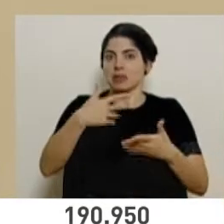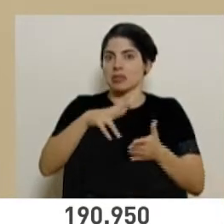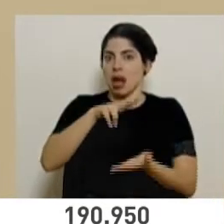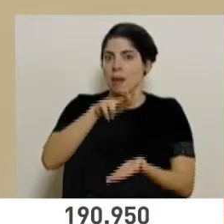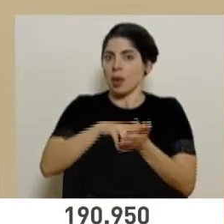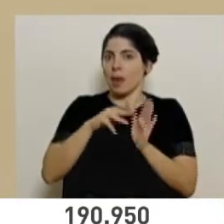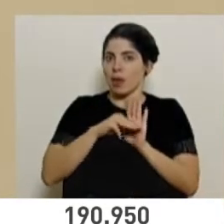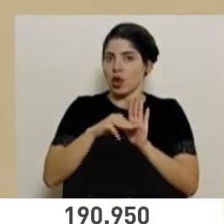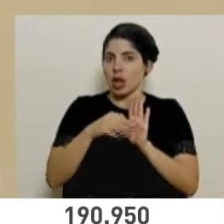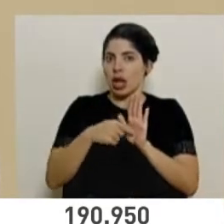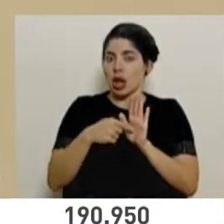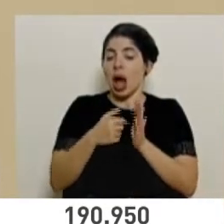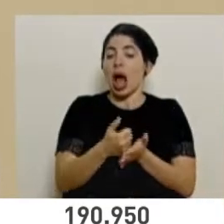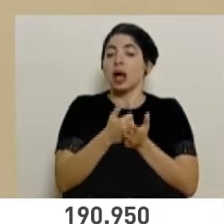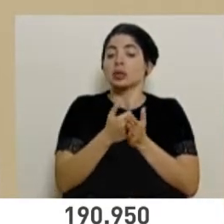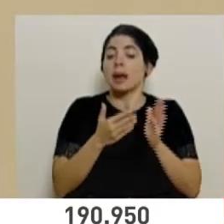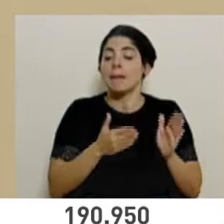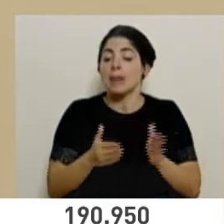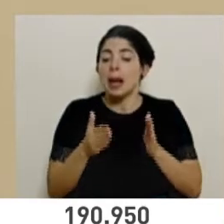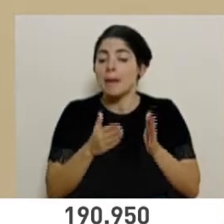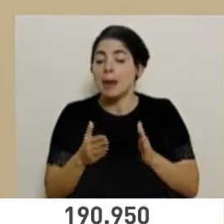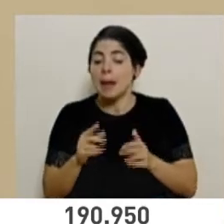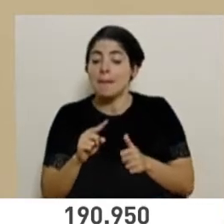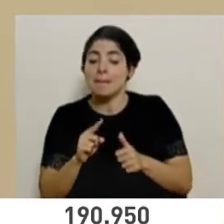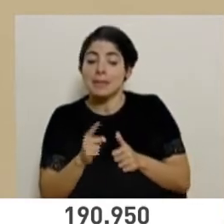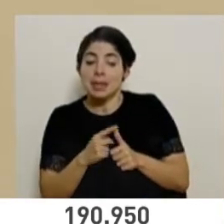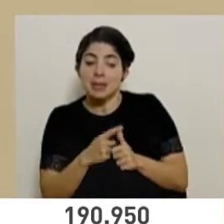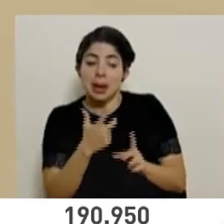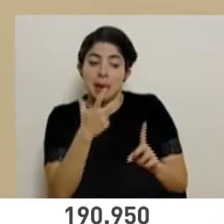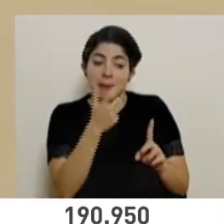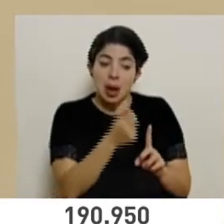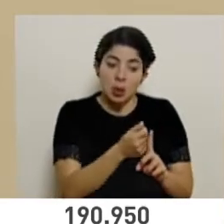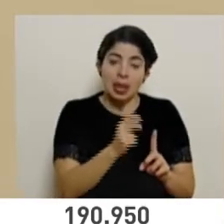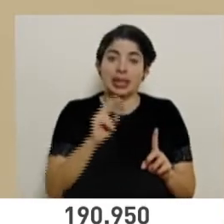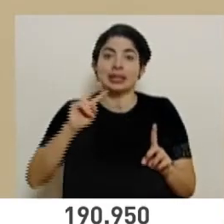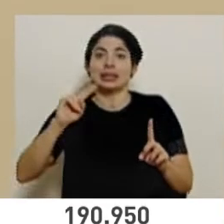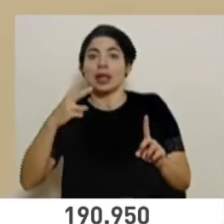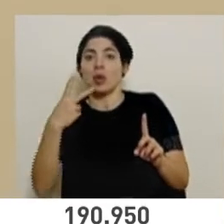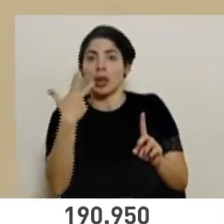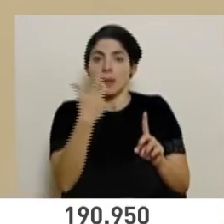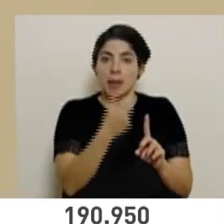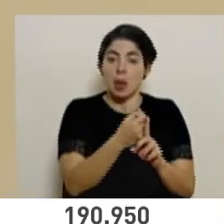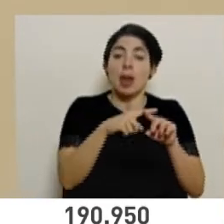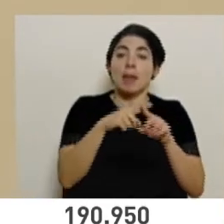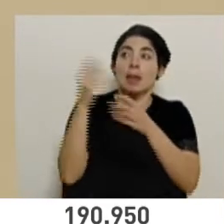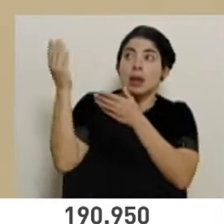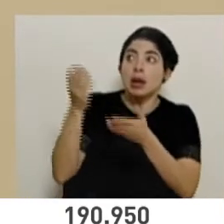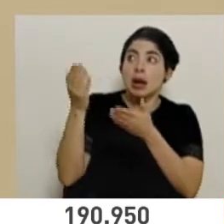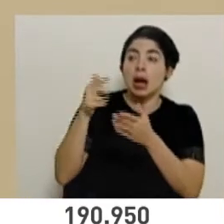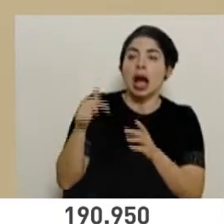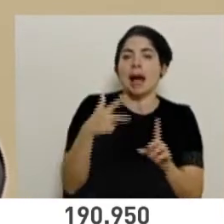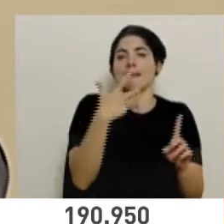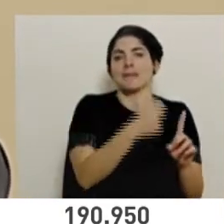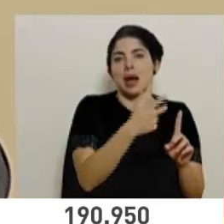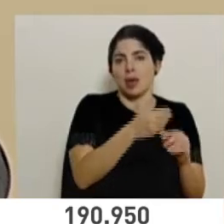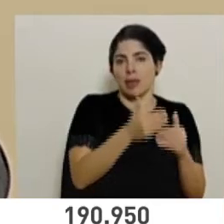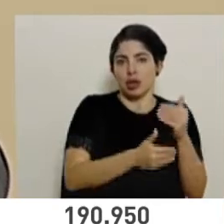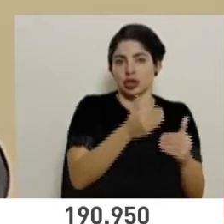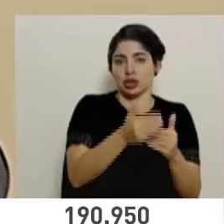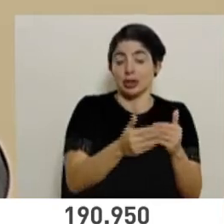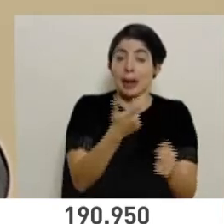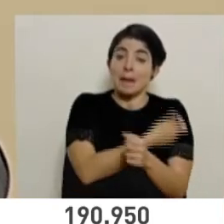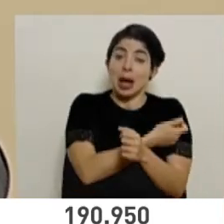ir teniendo la previsión de poner primeras y segundas dosis en función de cómo van llegando al país. El proceso de